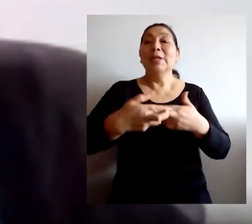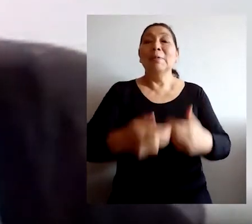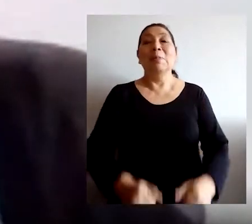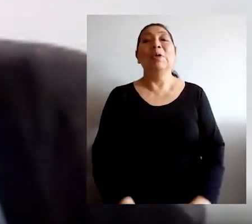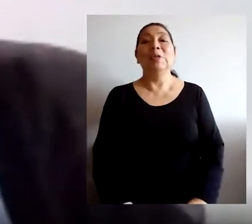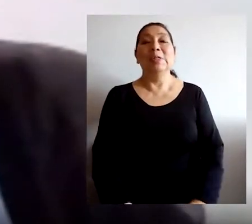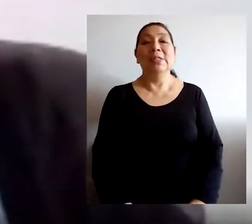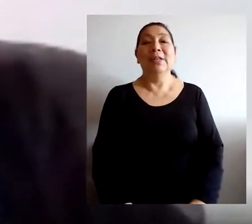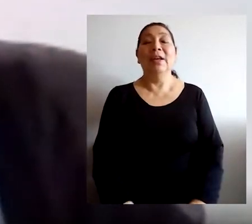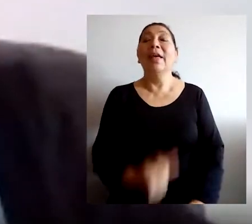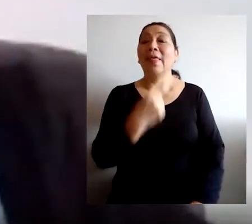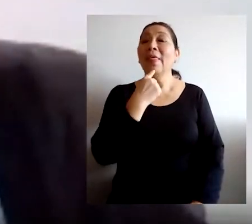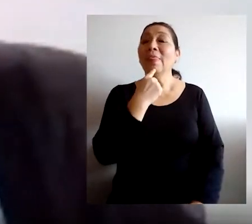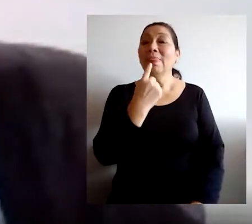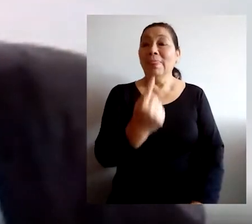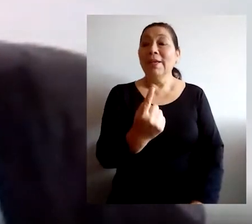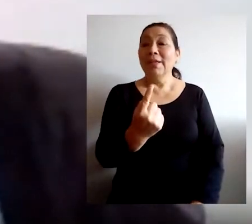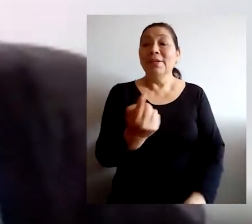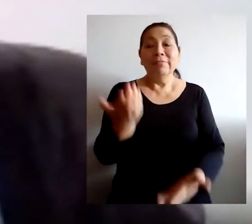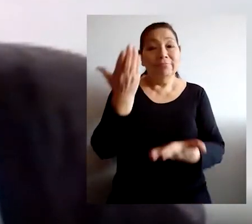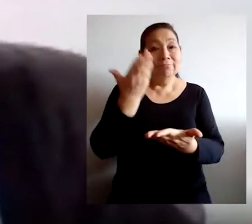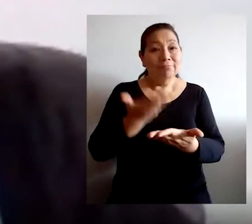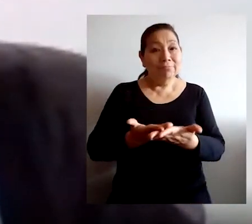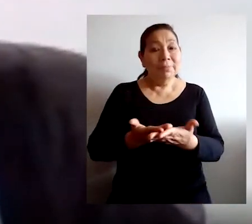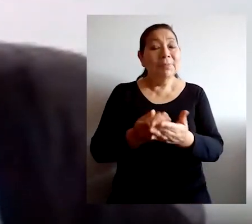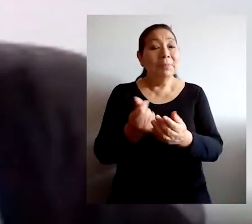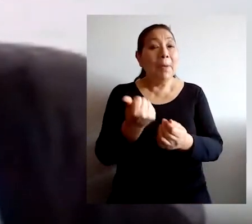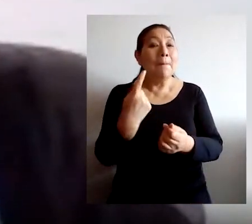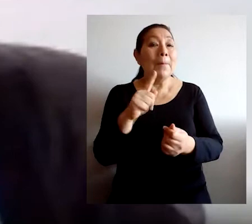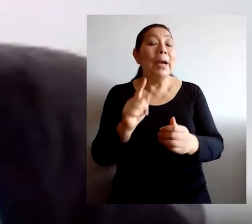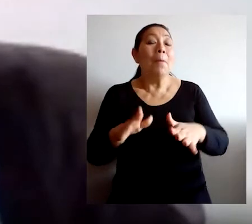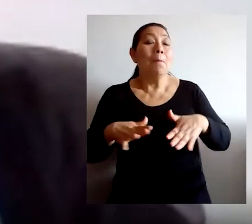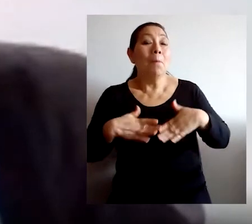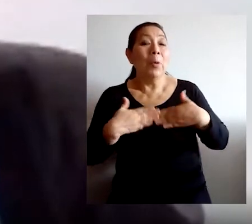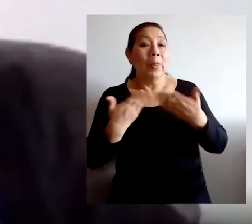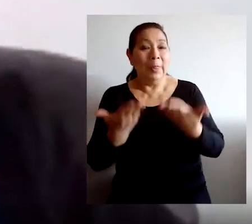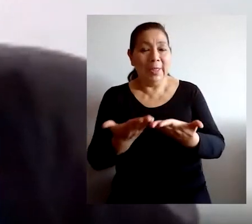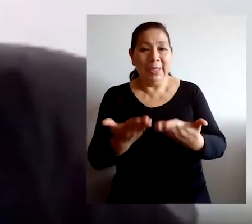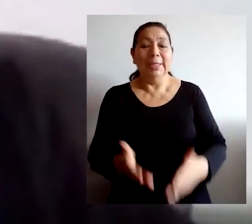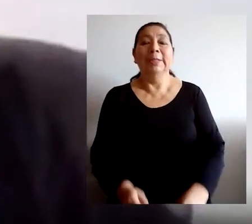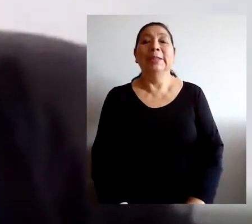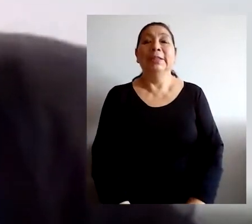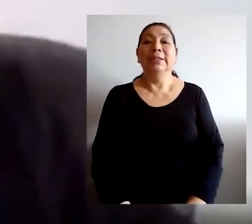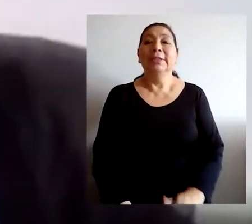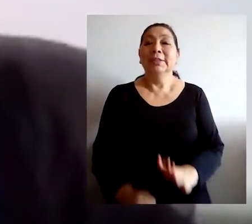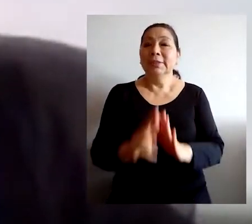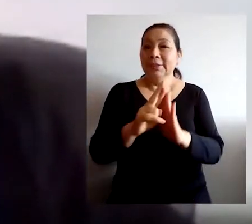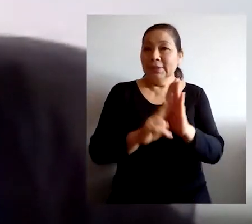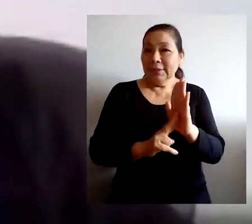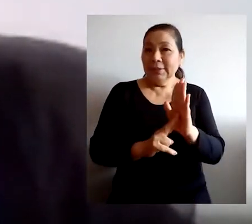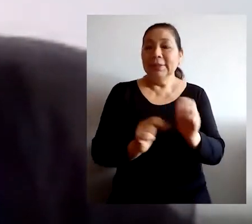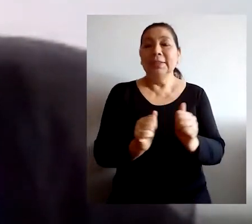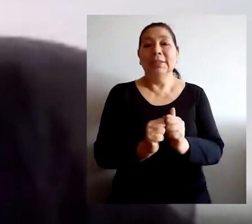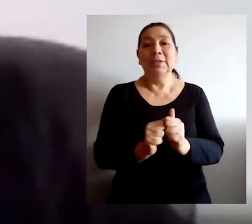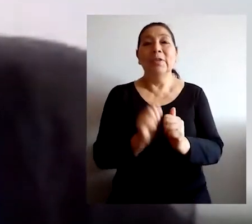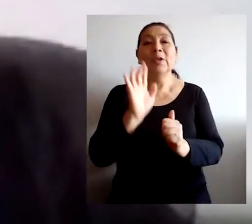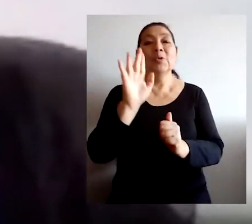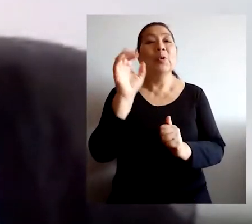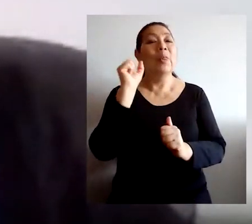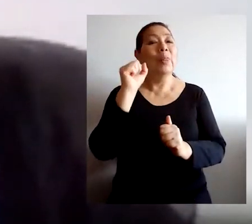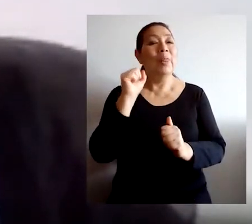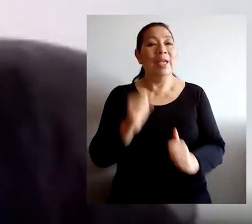proceso, señala que acudió a esa vía para poder pedir la restitución del